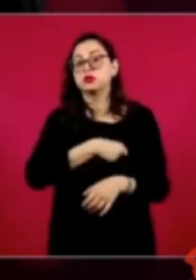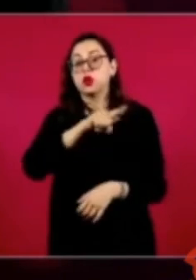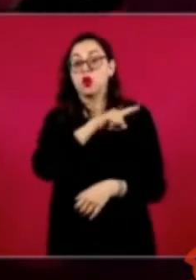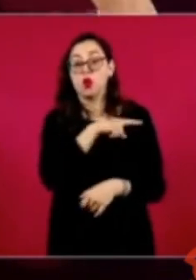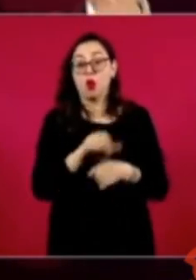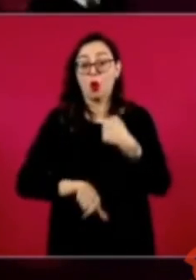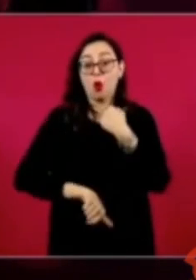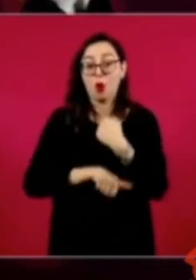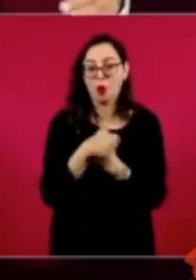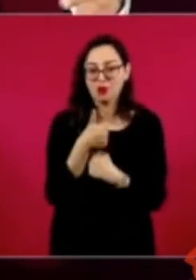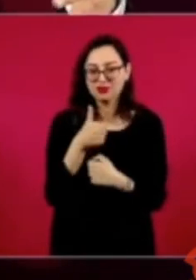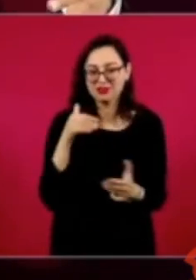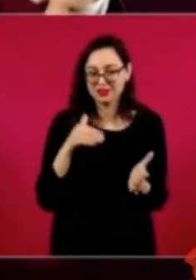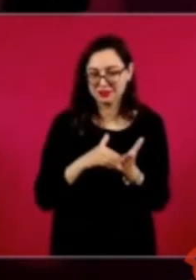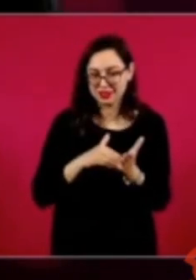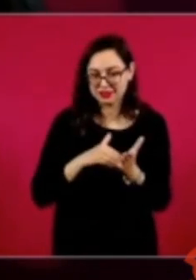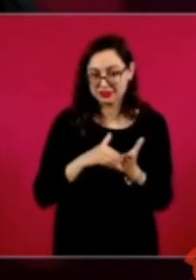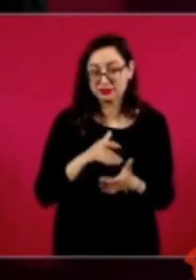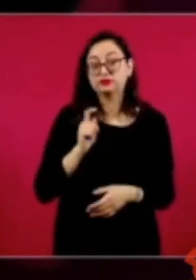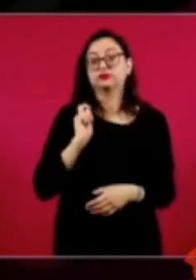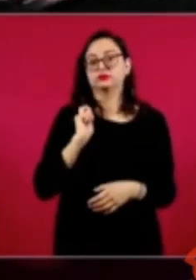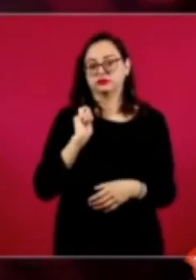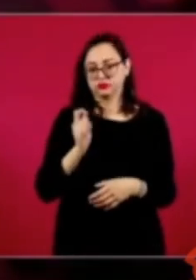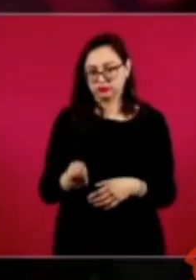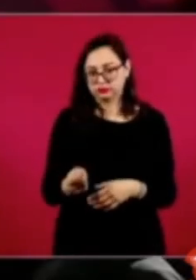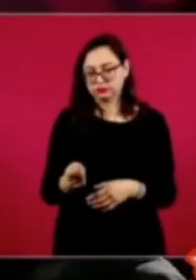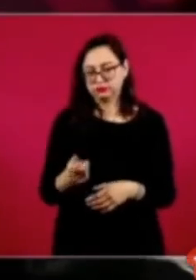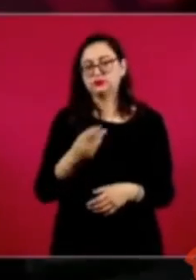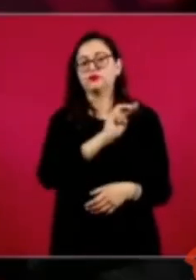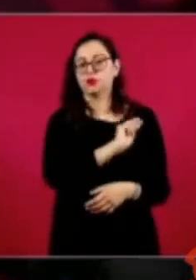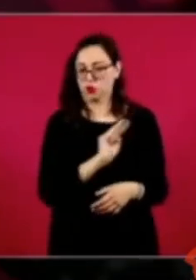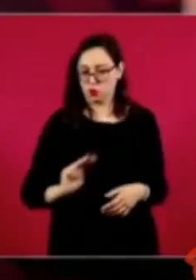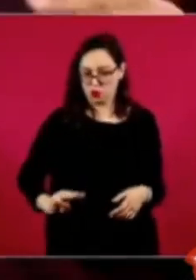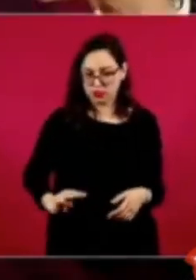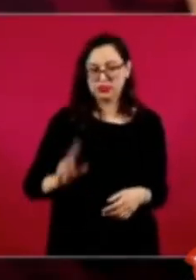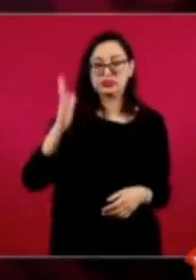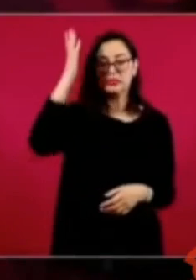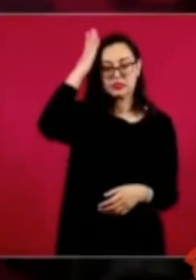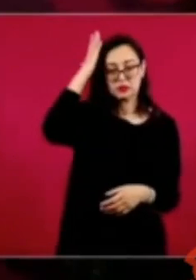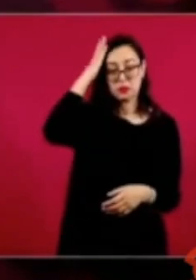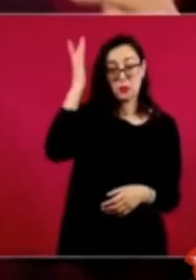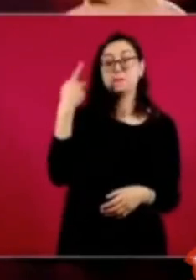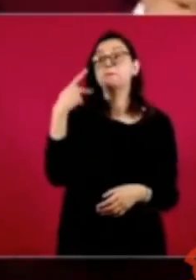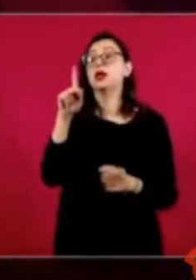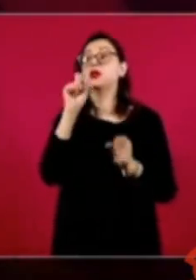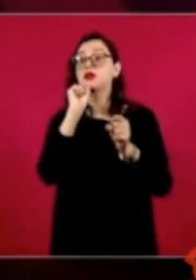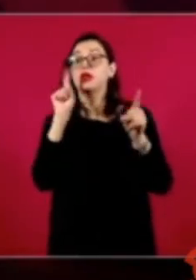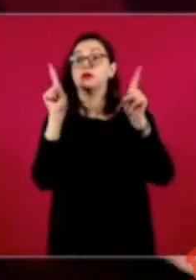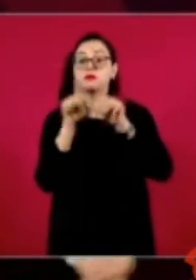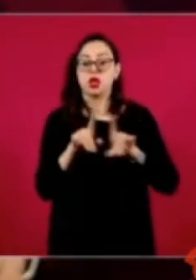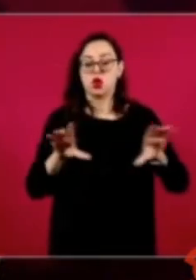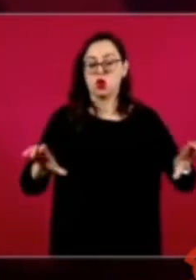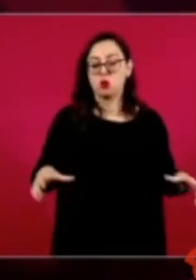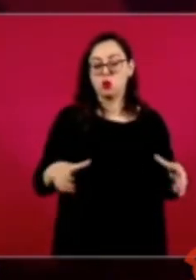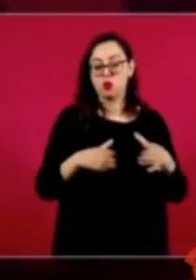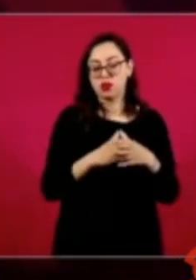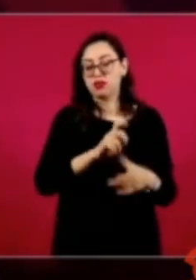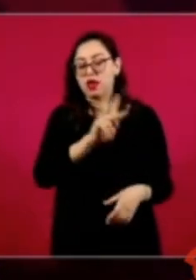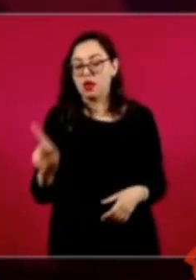no solo son las cabeceras municipales, sino también comunidades, pueblos, en el